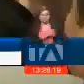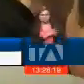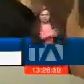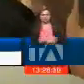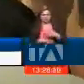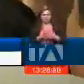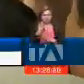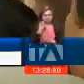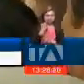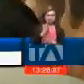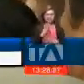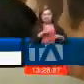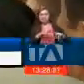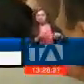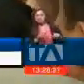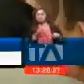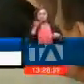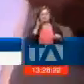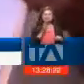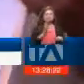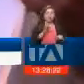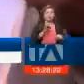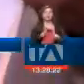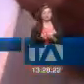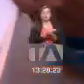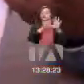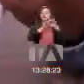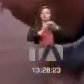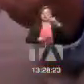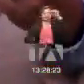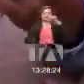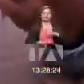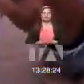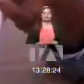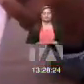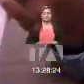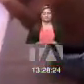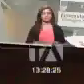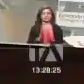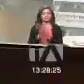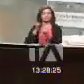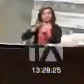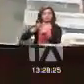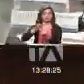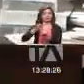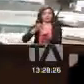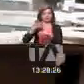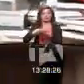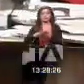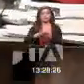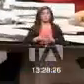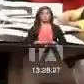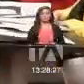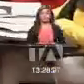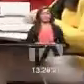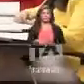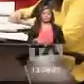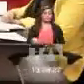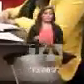cualquier acto o indicio de corrupción. Ellos aseguran que no es un pedido dirigido a alguno de los integrantes. Sin embargo,